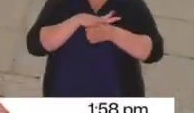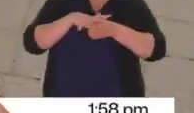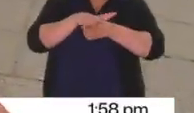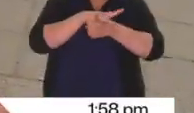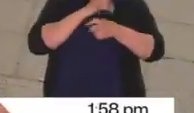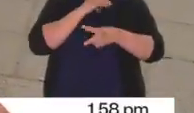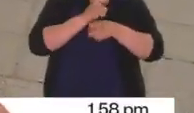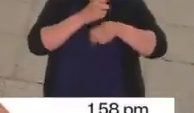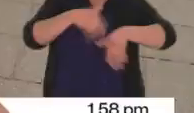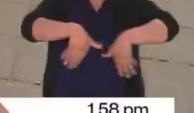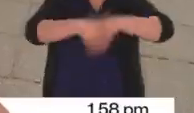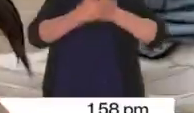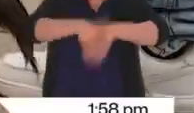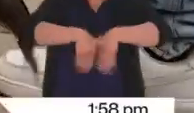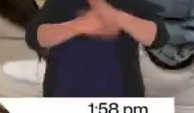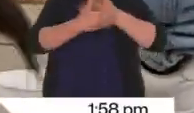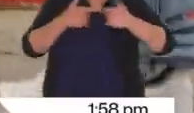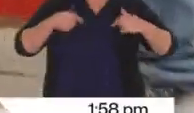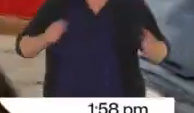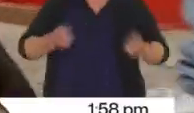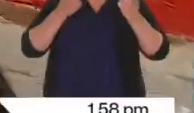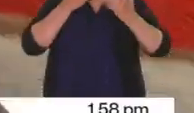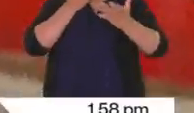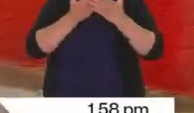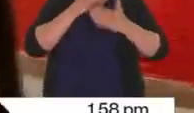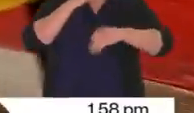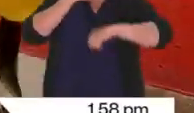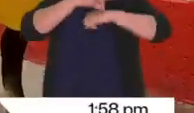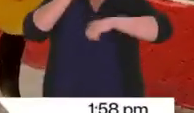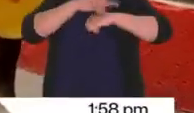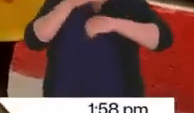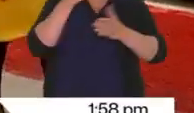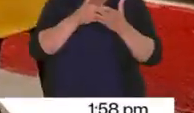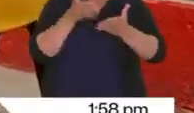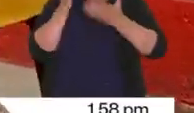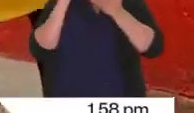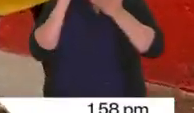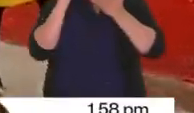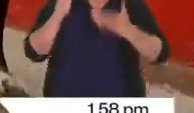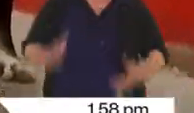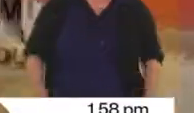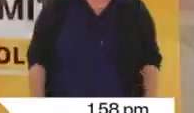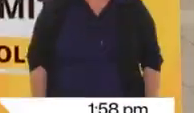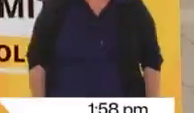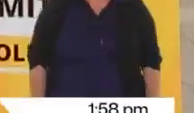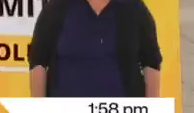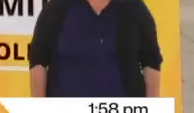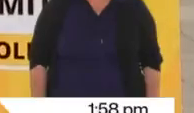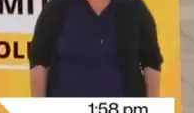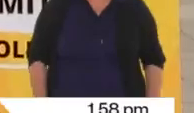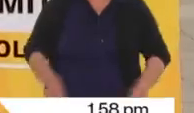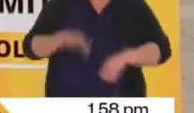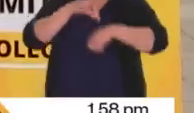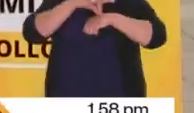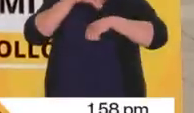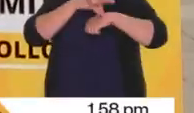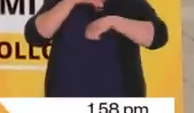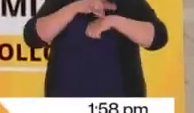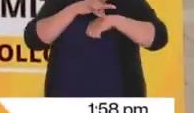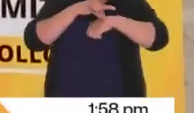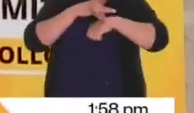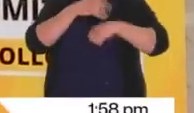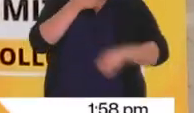aún peor pero no lo es gracias a al apoyo de fundaciones como esta es una fundación que subsiste